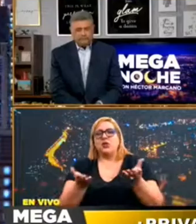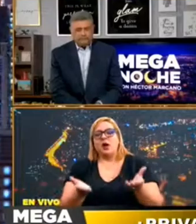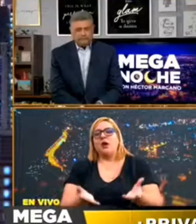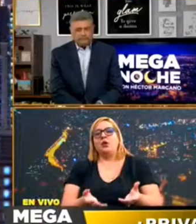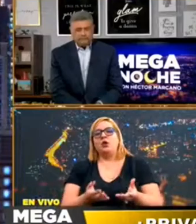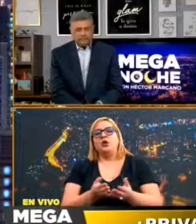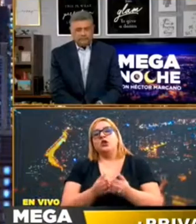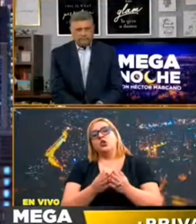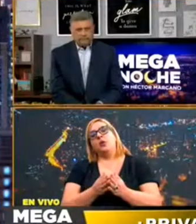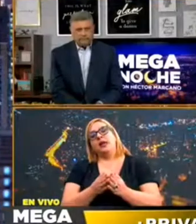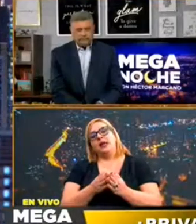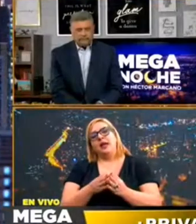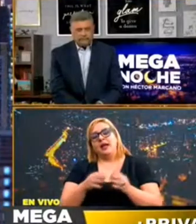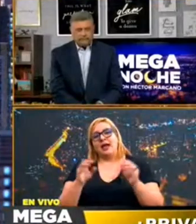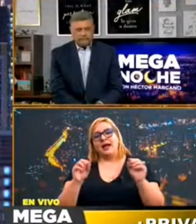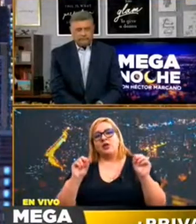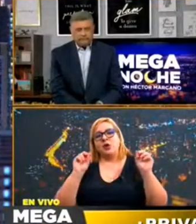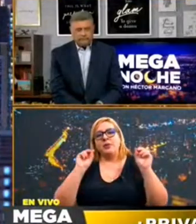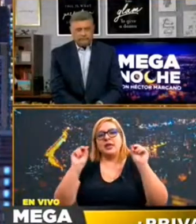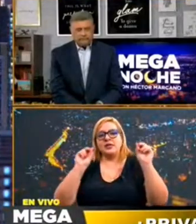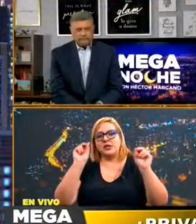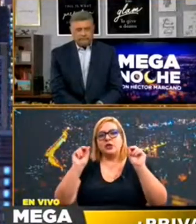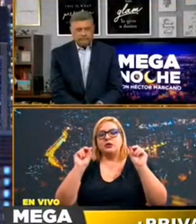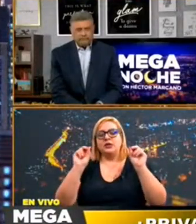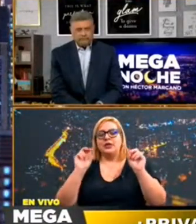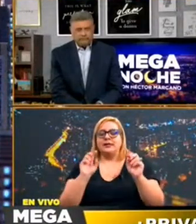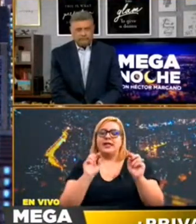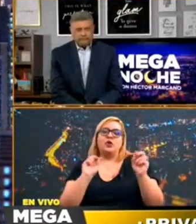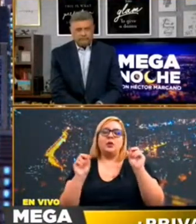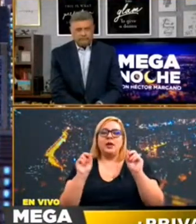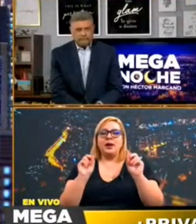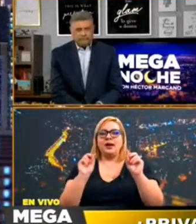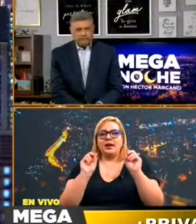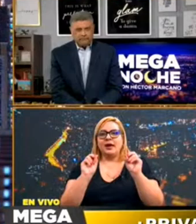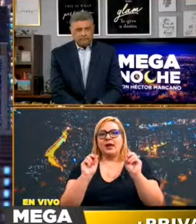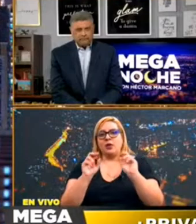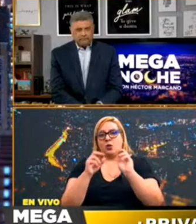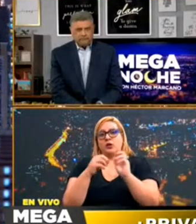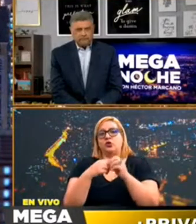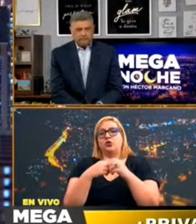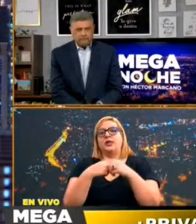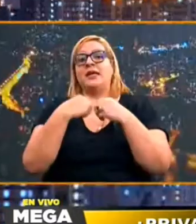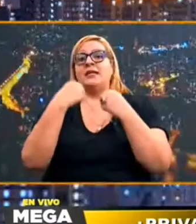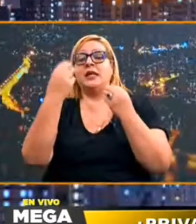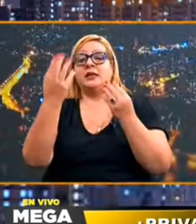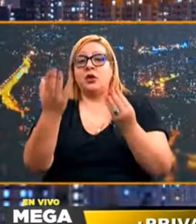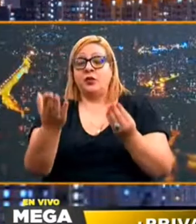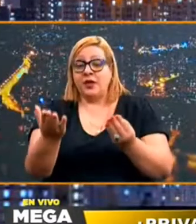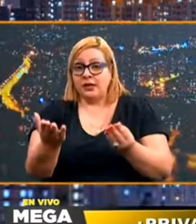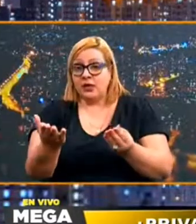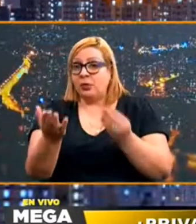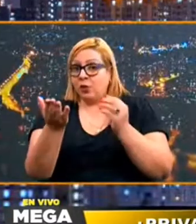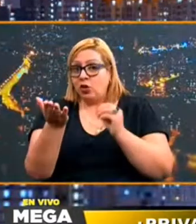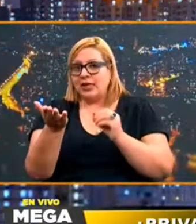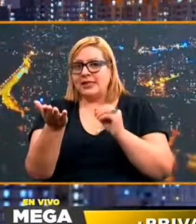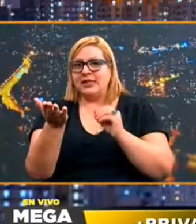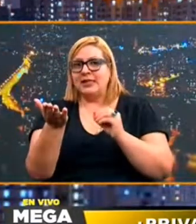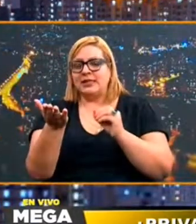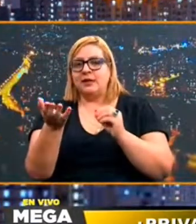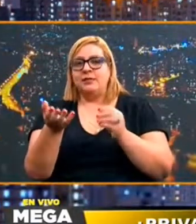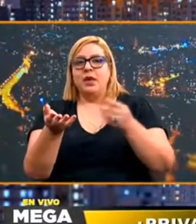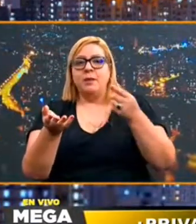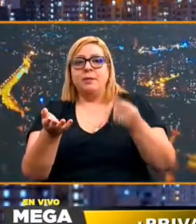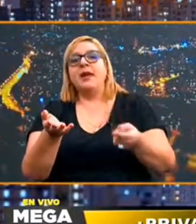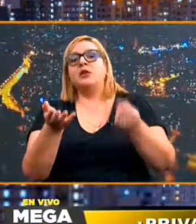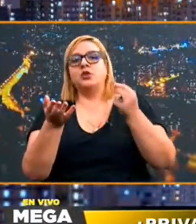donde yo hablo sobre la gran combinación de doble vara que hay cuando tú te quieres sentir ofendido por lo que se